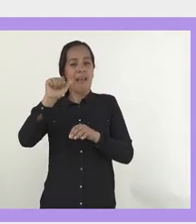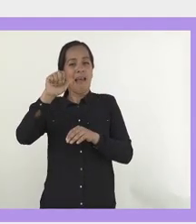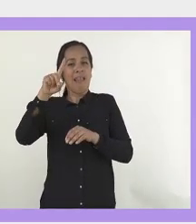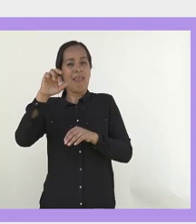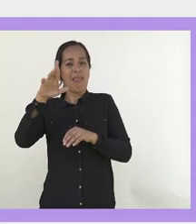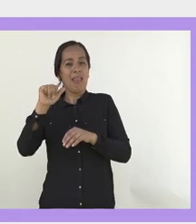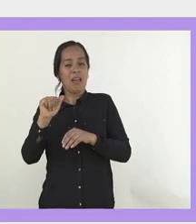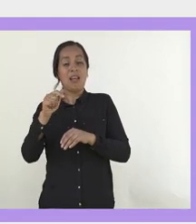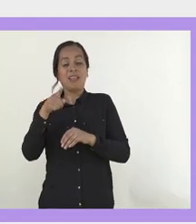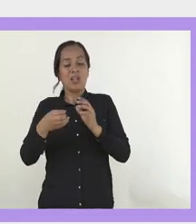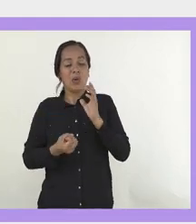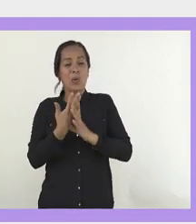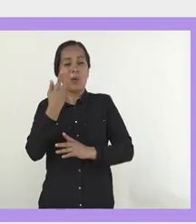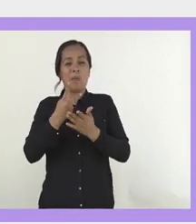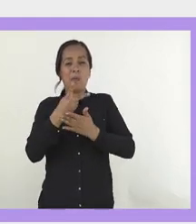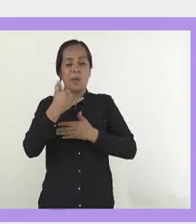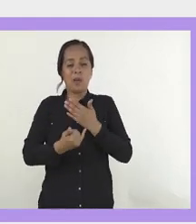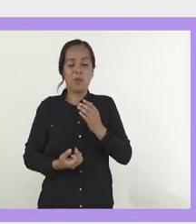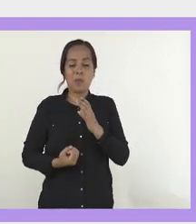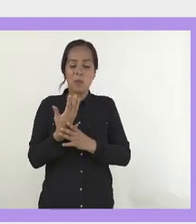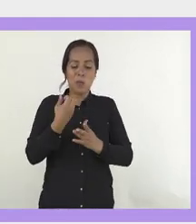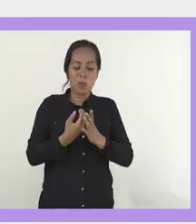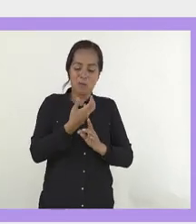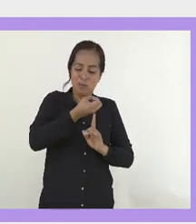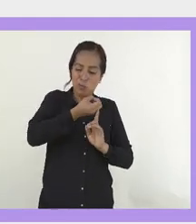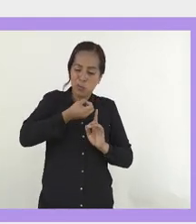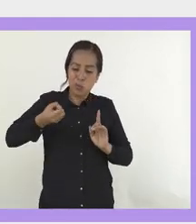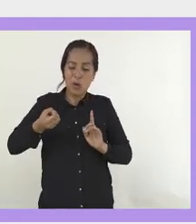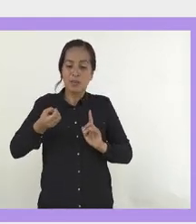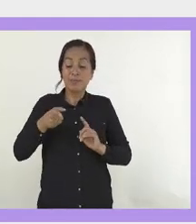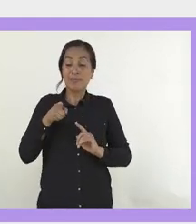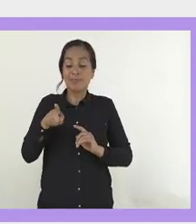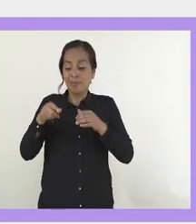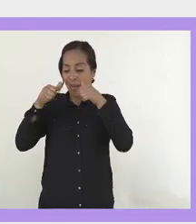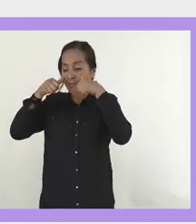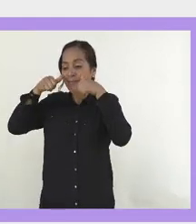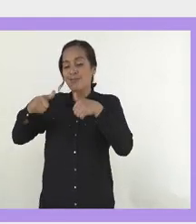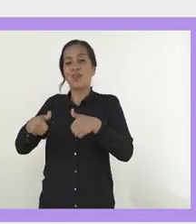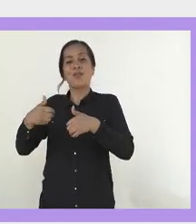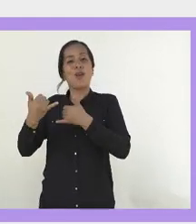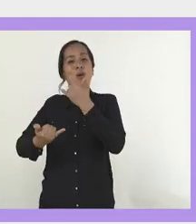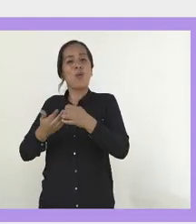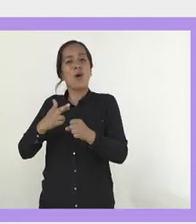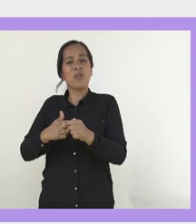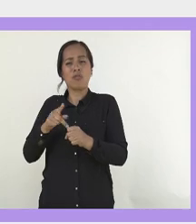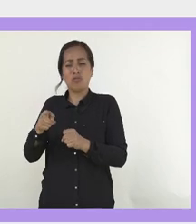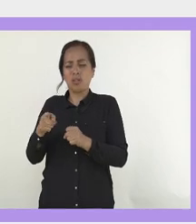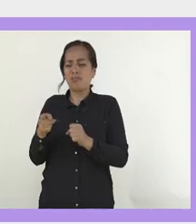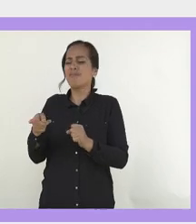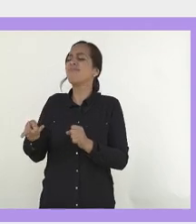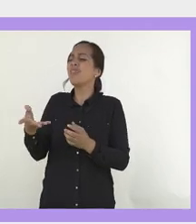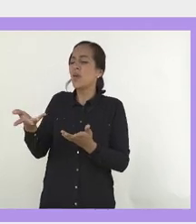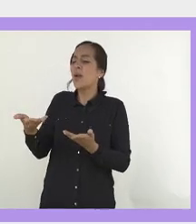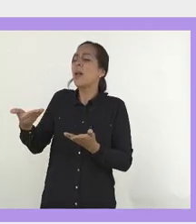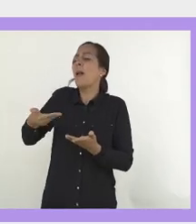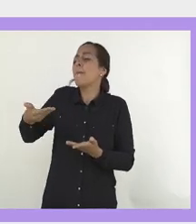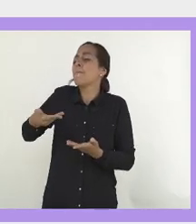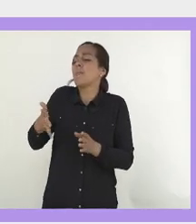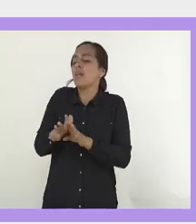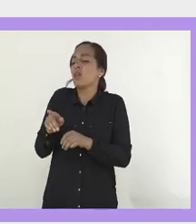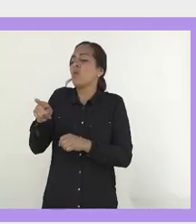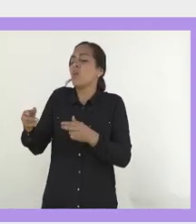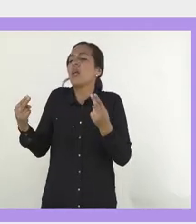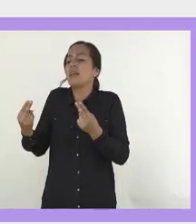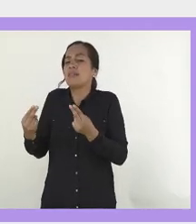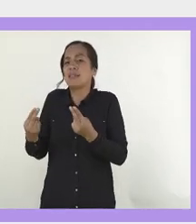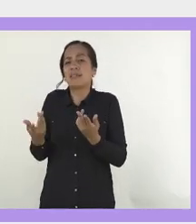parece en este nuevo proyecto en esta nueva estructura escuchar a la jugadora se han acercado con la jugadora que pide la jugadora o qué